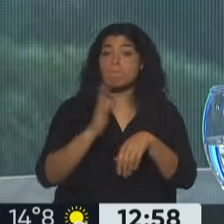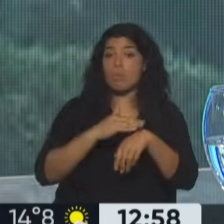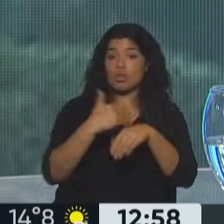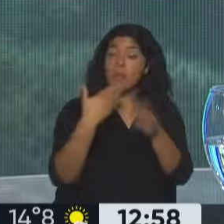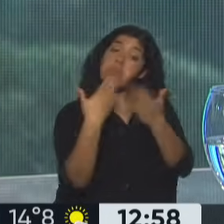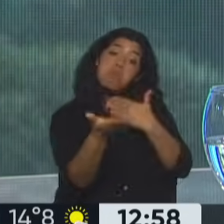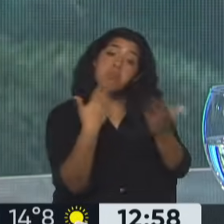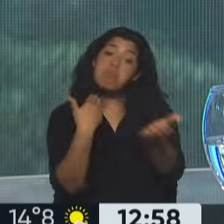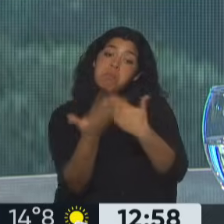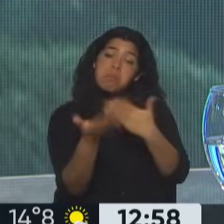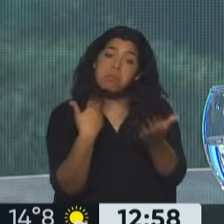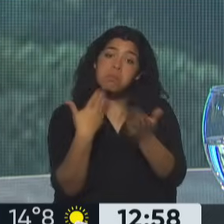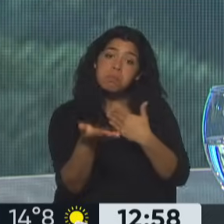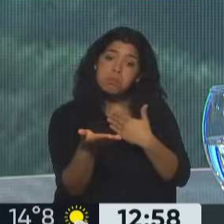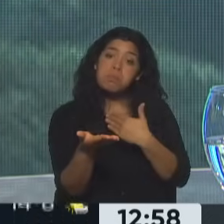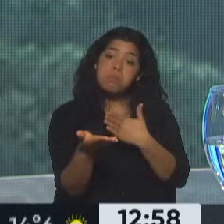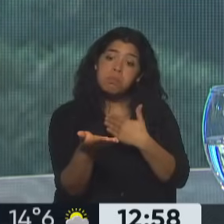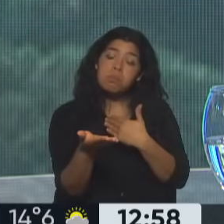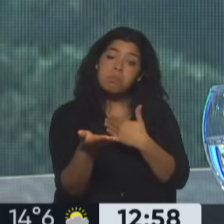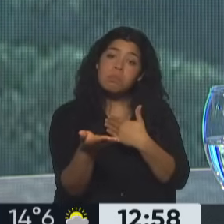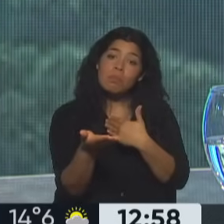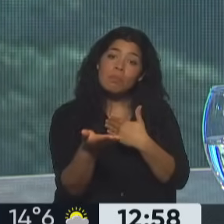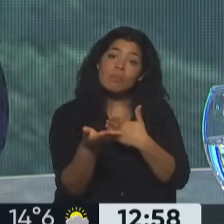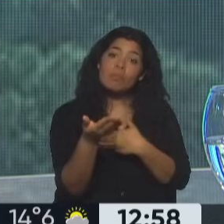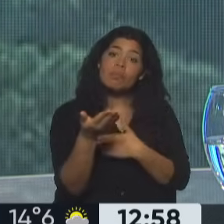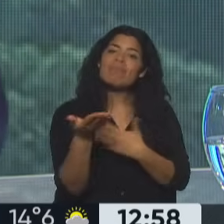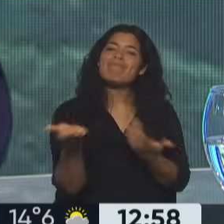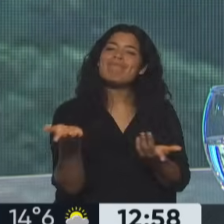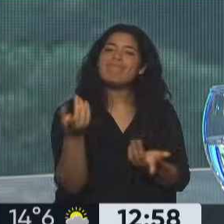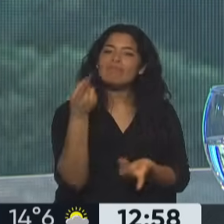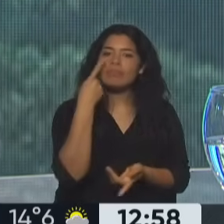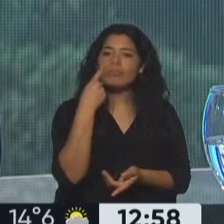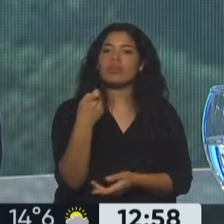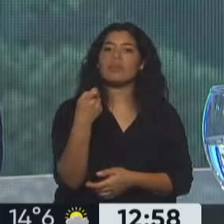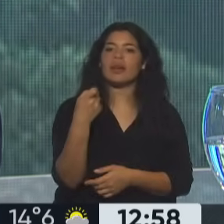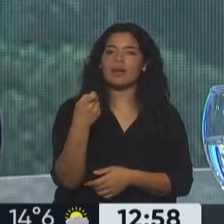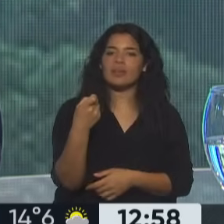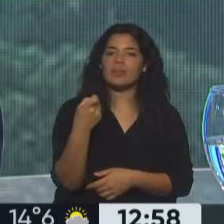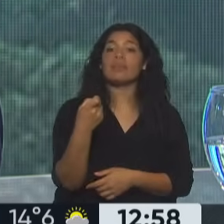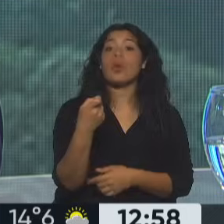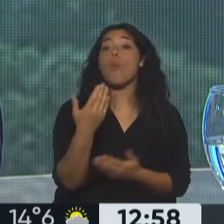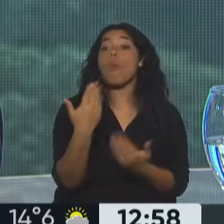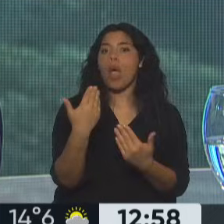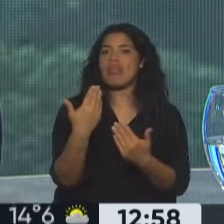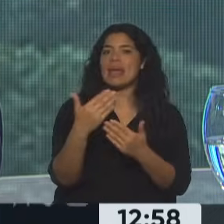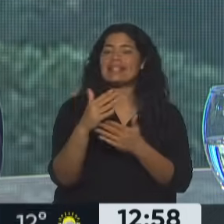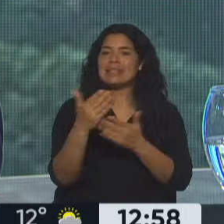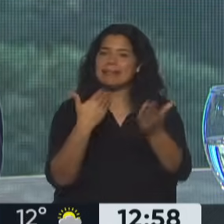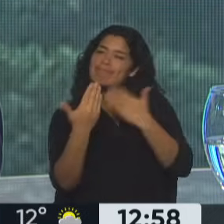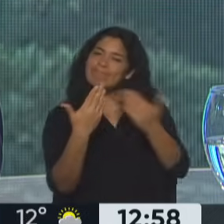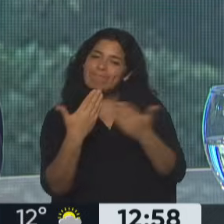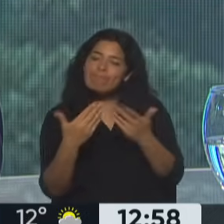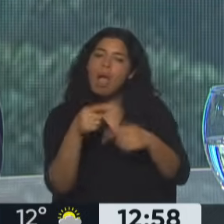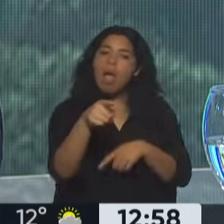y lo hablás llega el punto que podés confraternizar Y viste y no no es hay como una cosa también